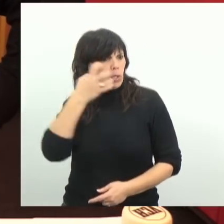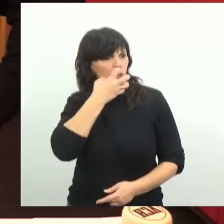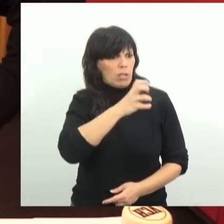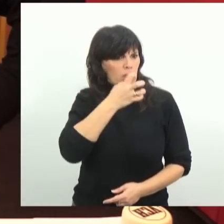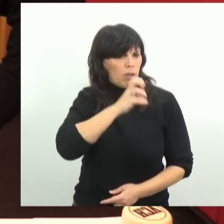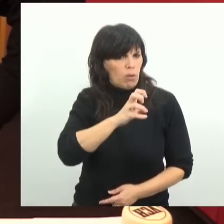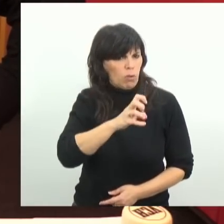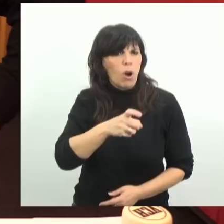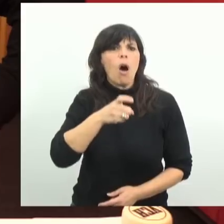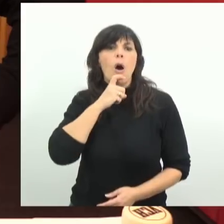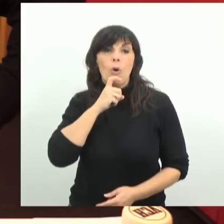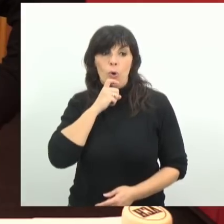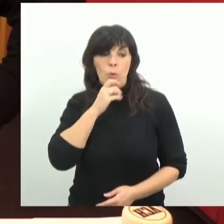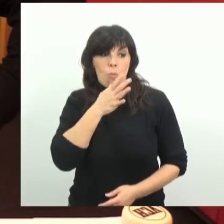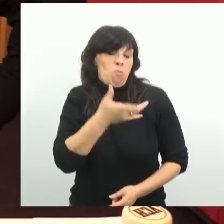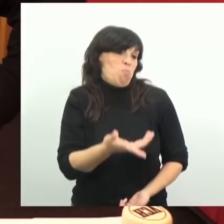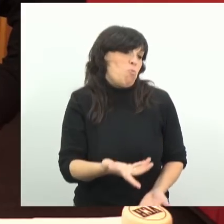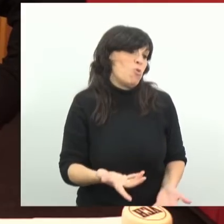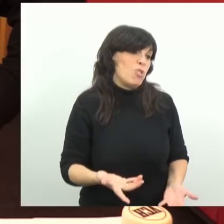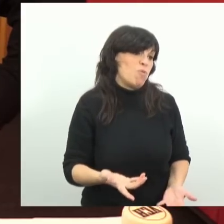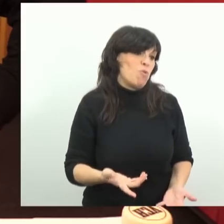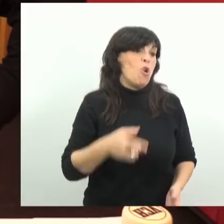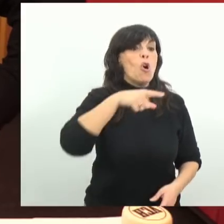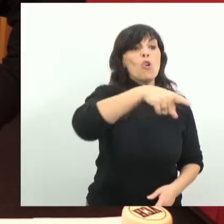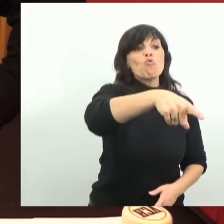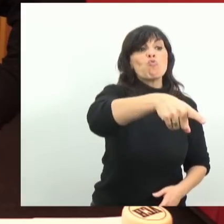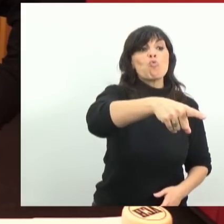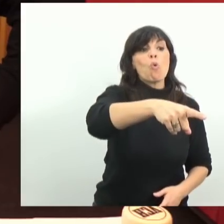Porque en los ojos de Dios estás lavado con la sangre de Jesucristo.